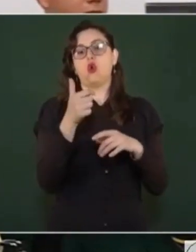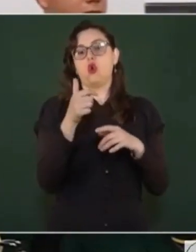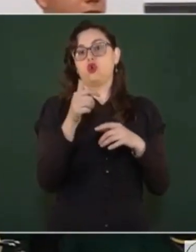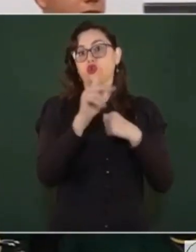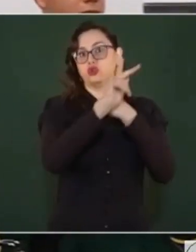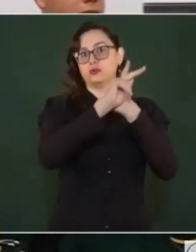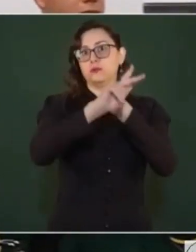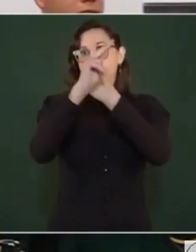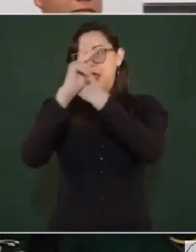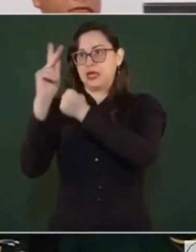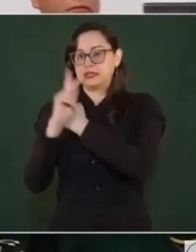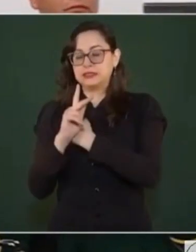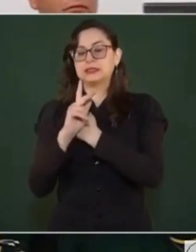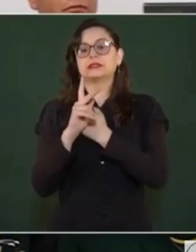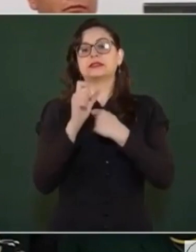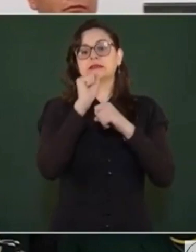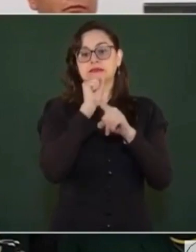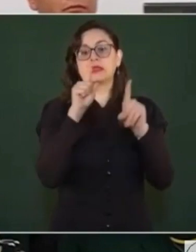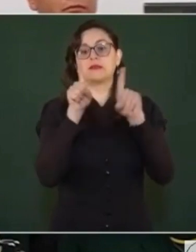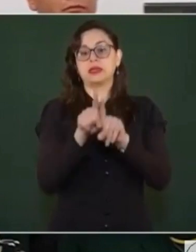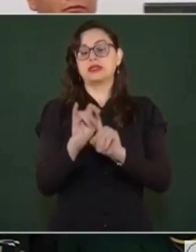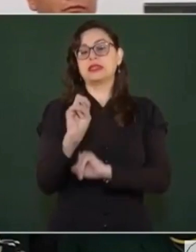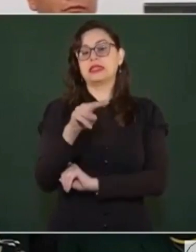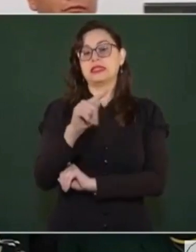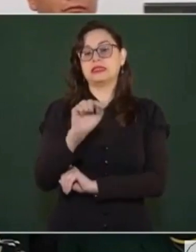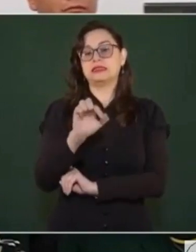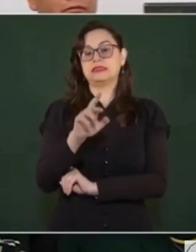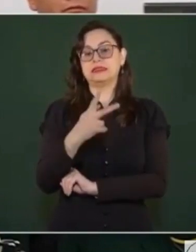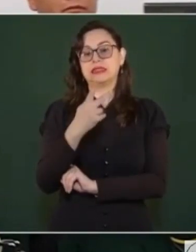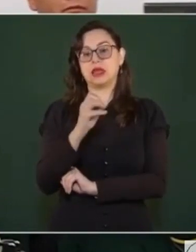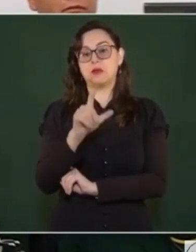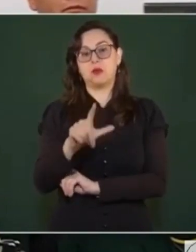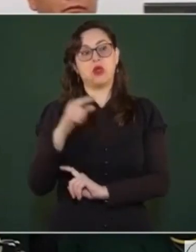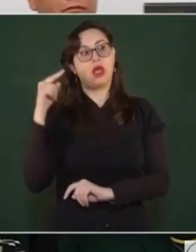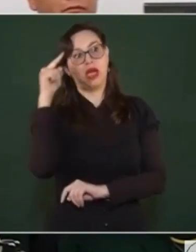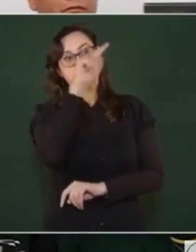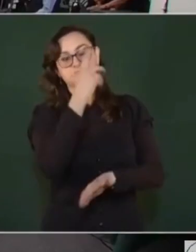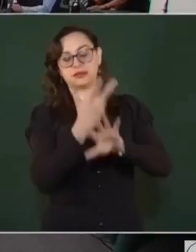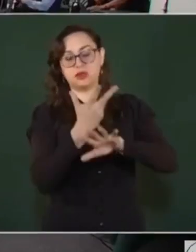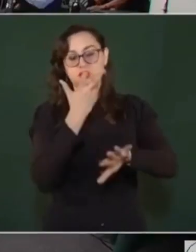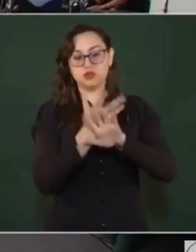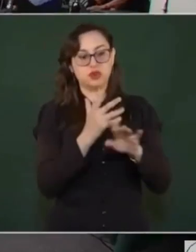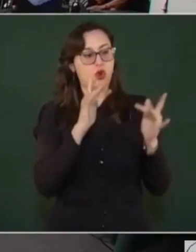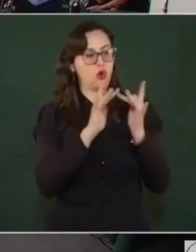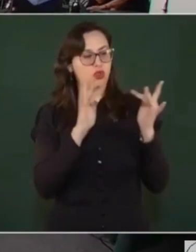otros países, ¿no? También con la Interpol e incluso con Estados Unidos.